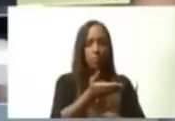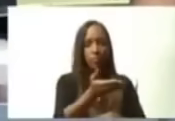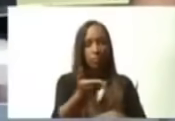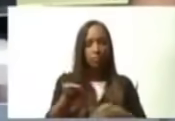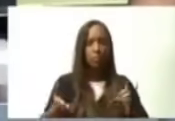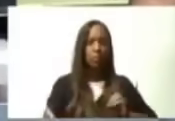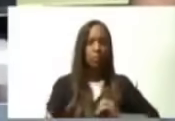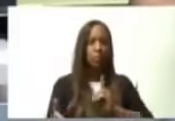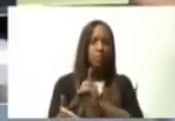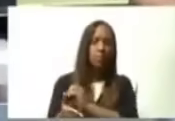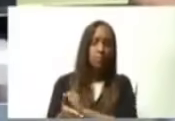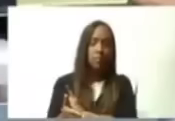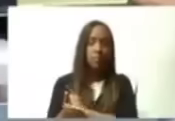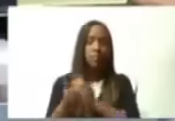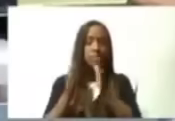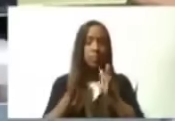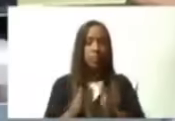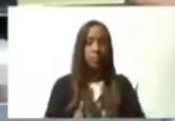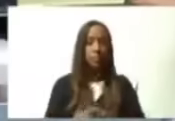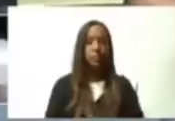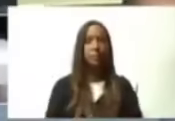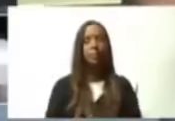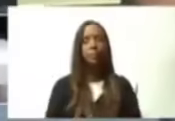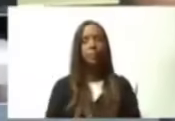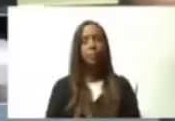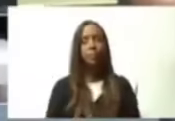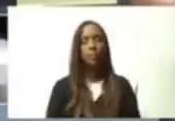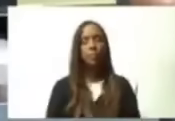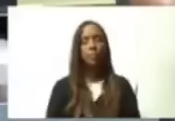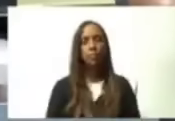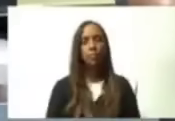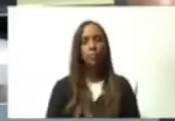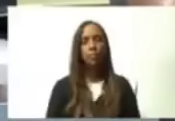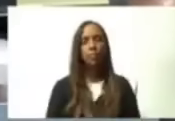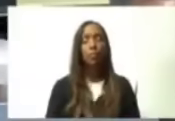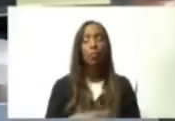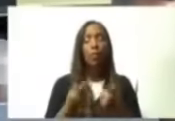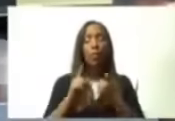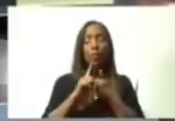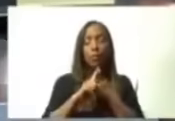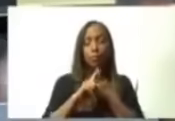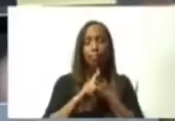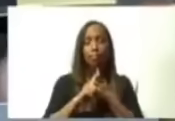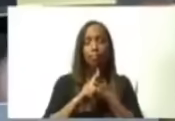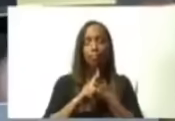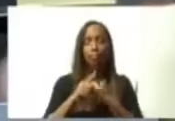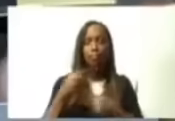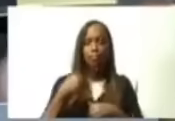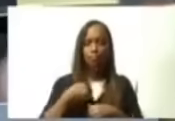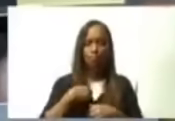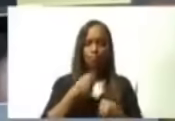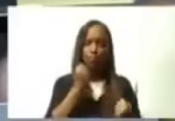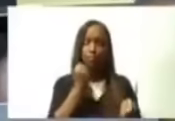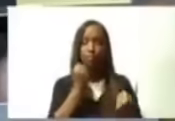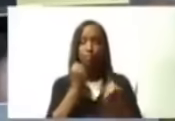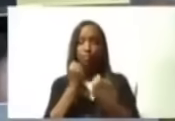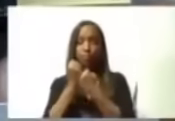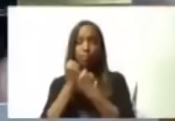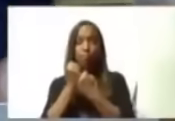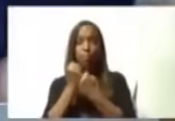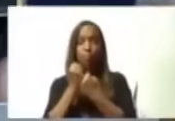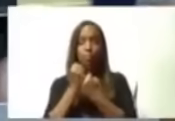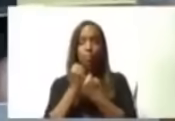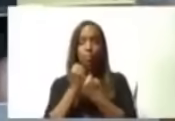Primero unirme a la petición del diputado Máximo Castro Silverio, el decano de este hemiciclo,